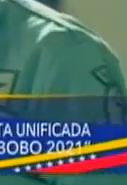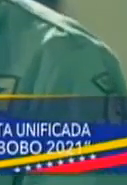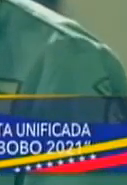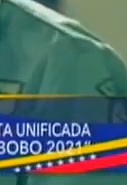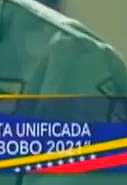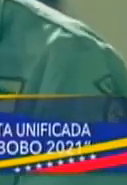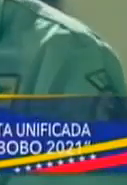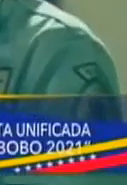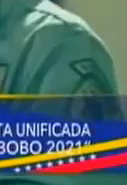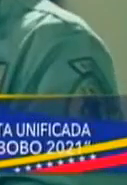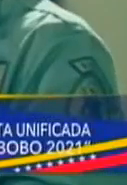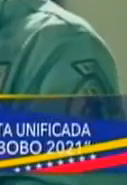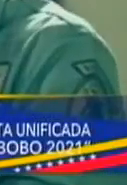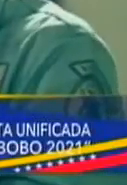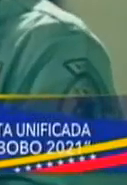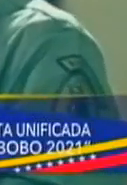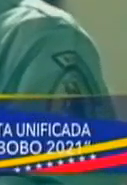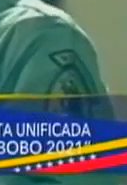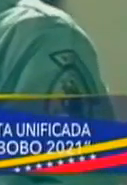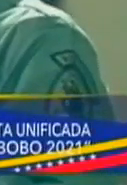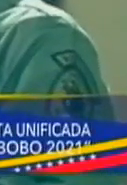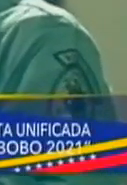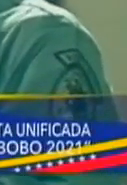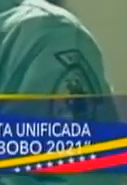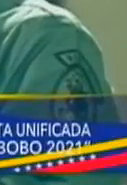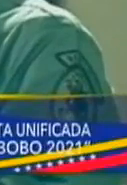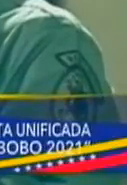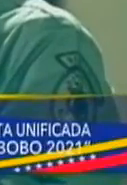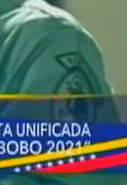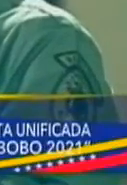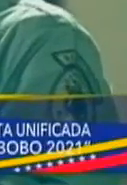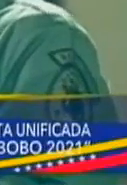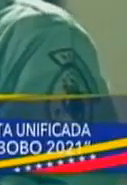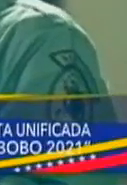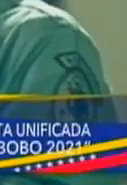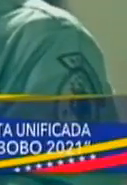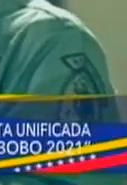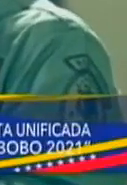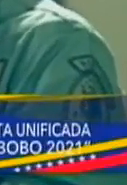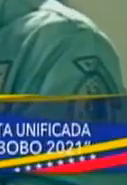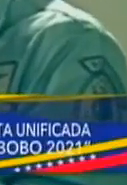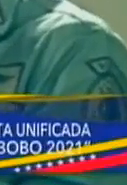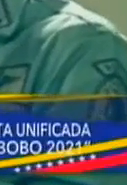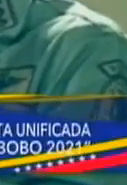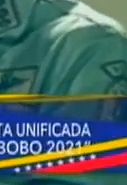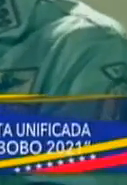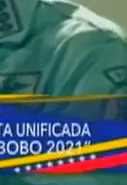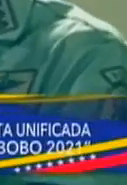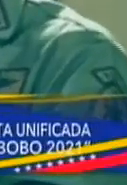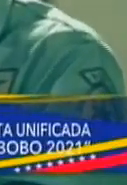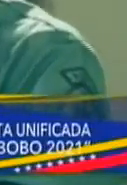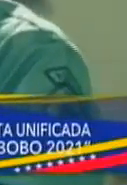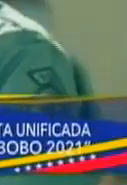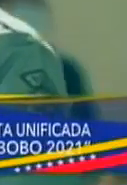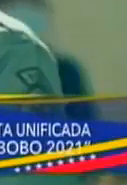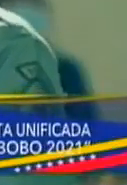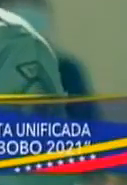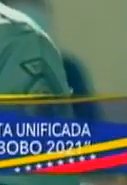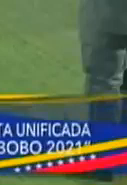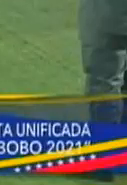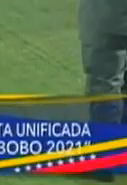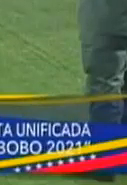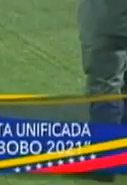para ejecutar, para organizar y, bueno, poco tiempo también para el despliegue, nos obliga a nosotros y nos